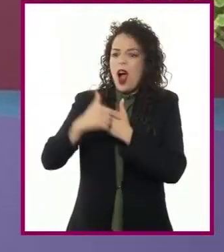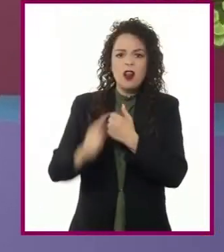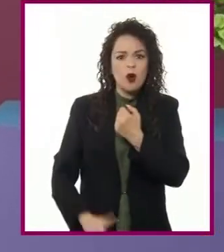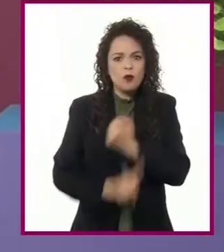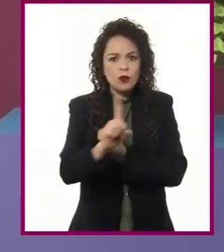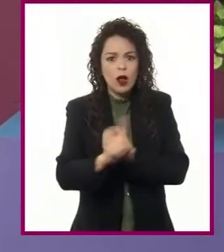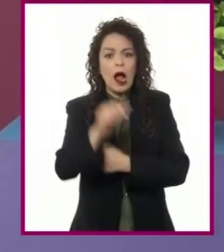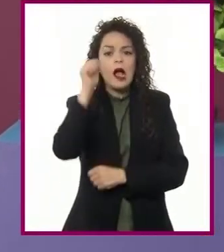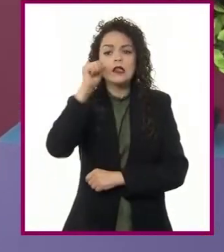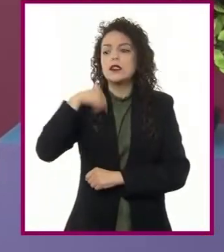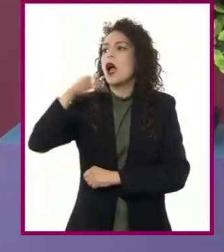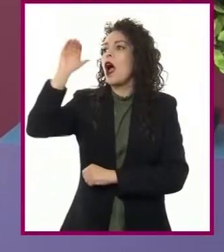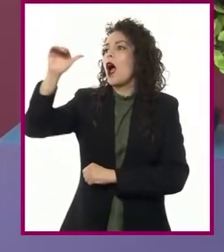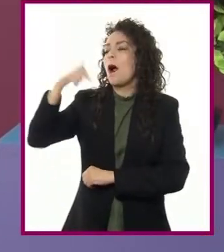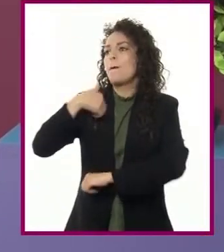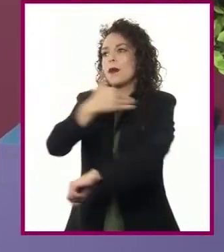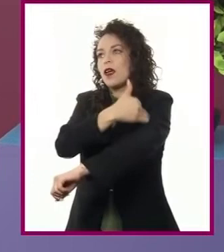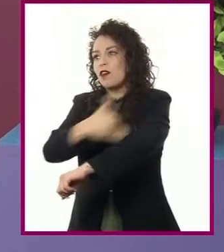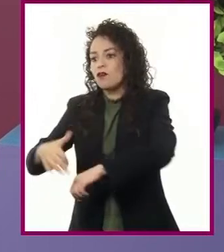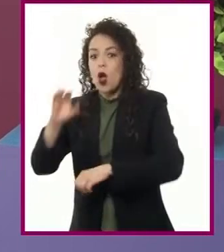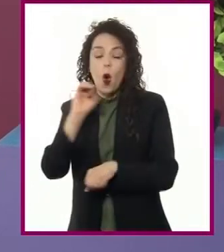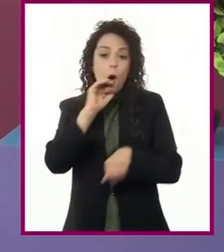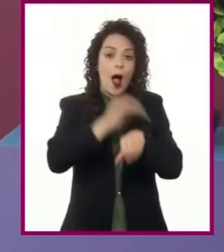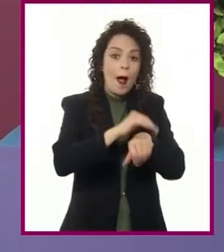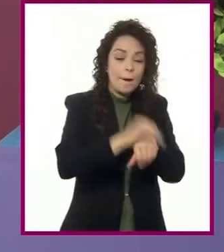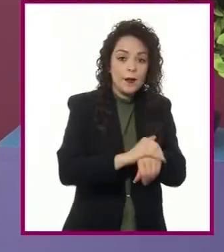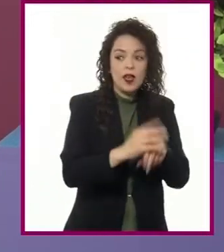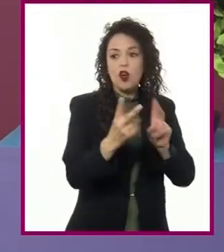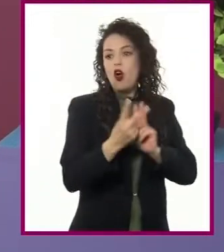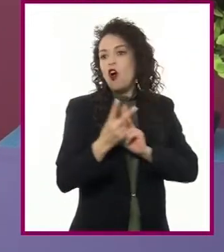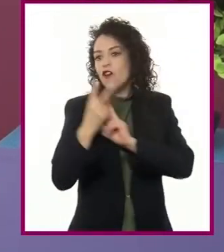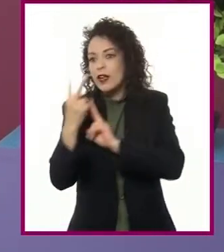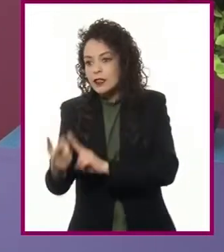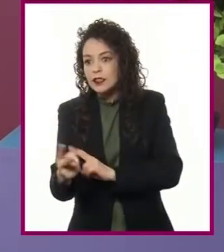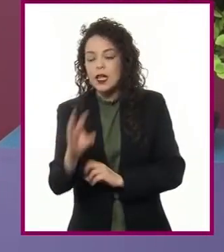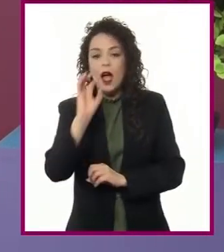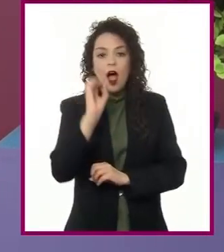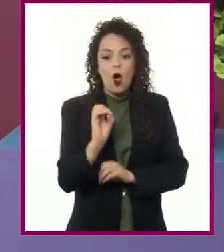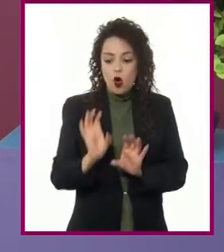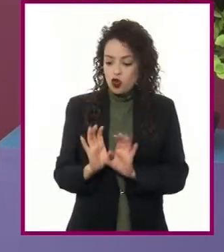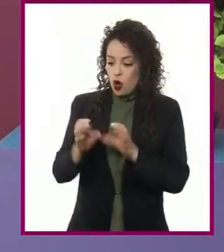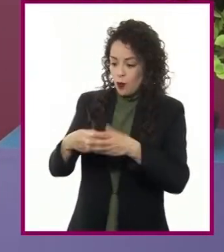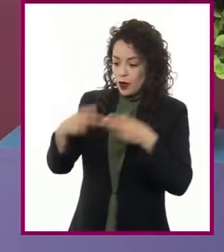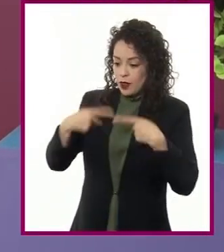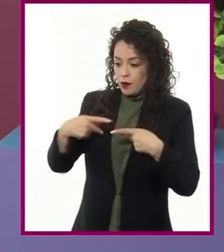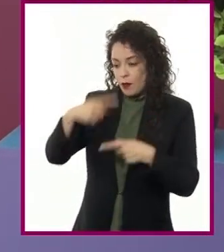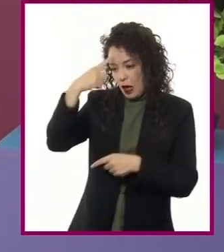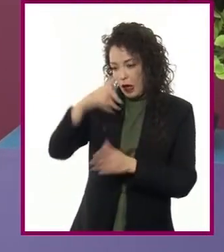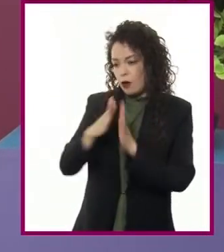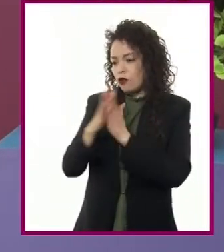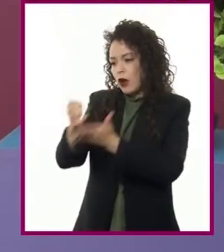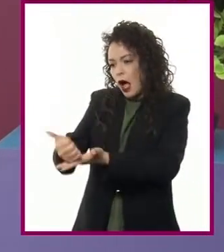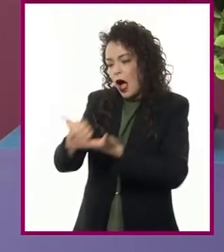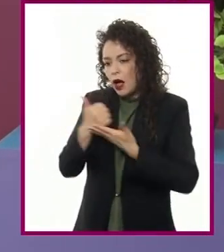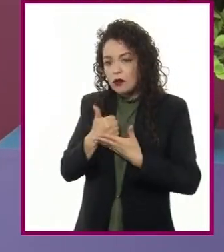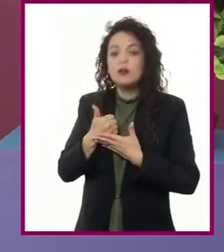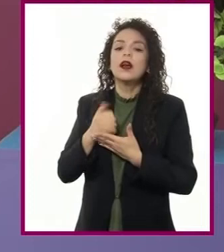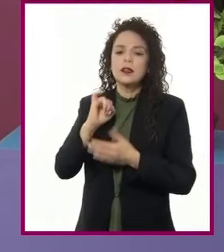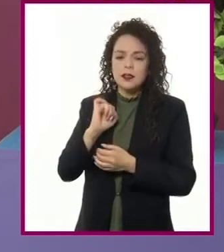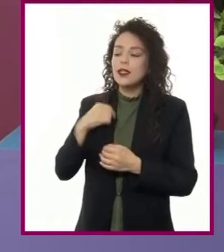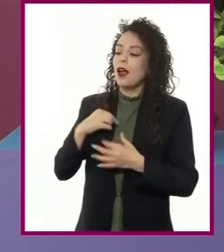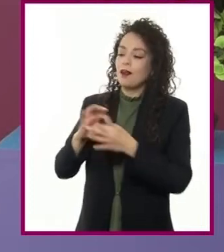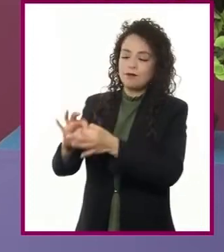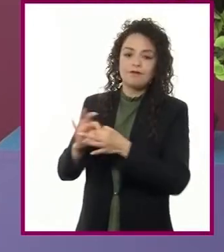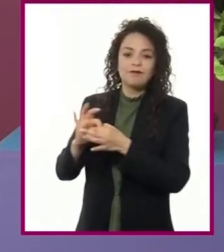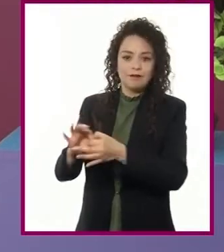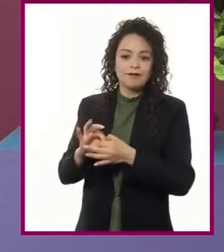familia, amistades más cercanas, vecinas o vecinos o gente de la comunidad para apoyarnos mutuamente.